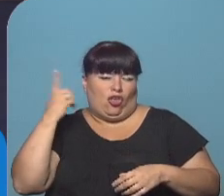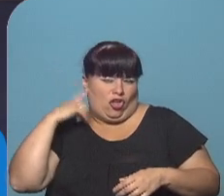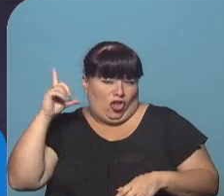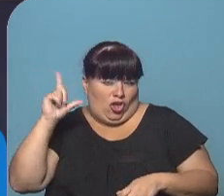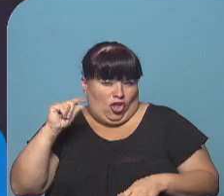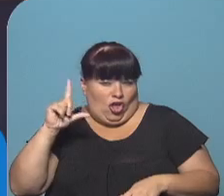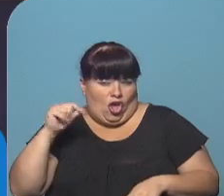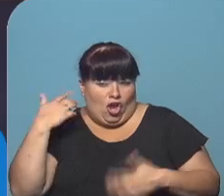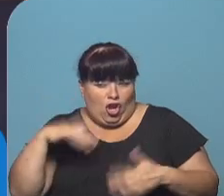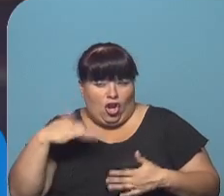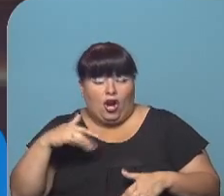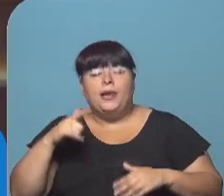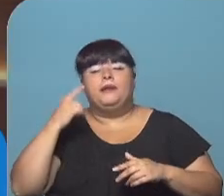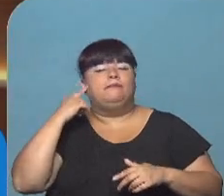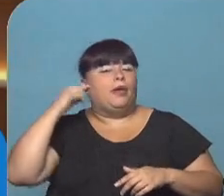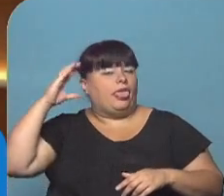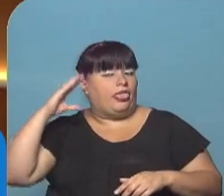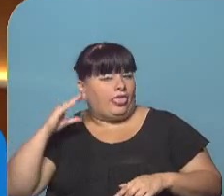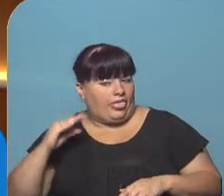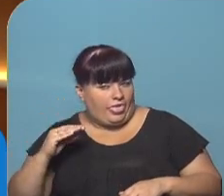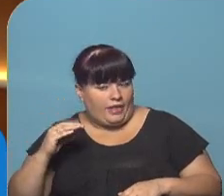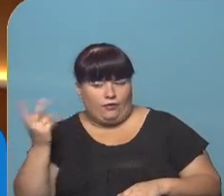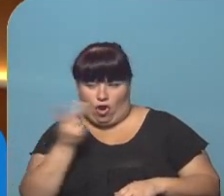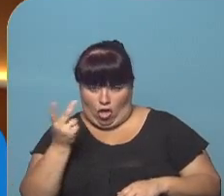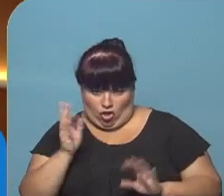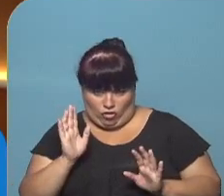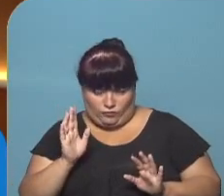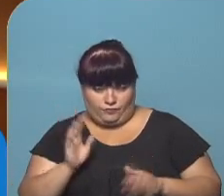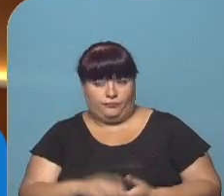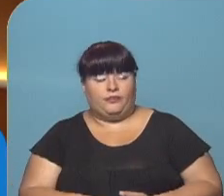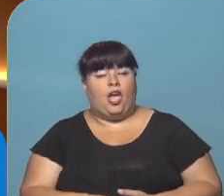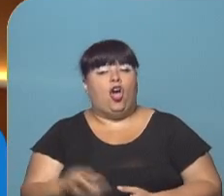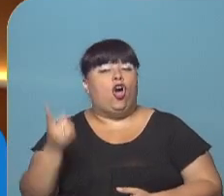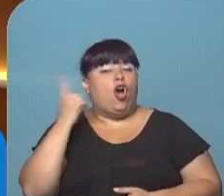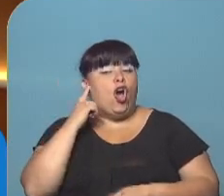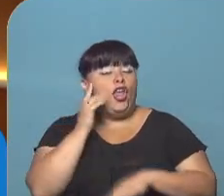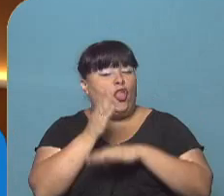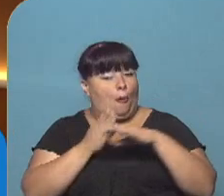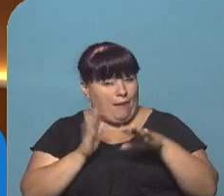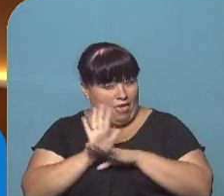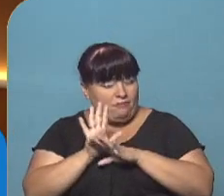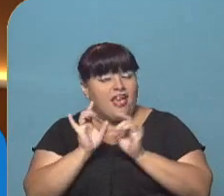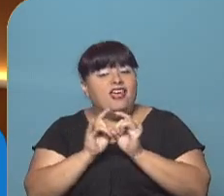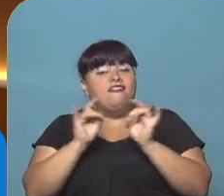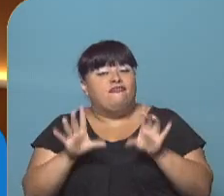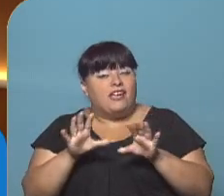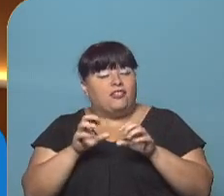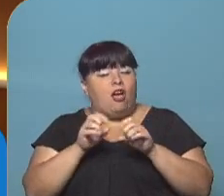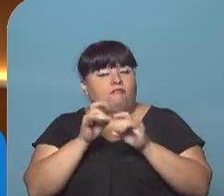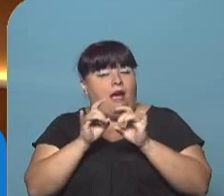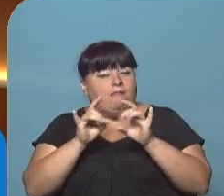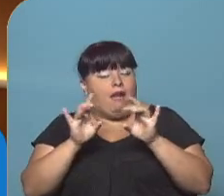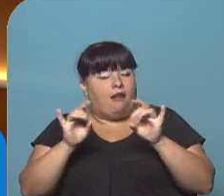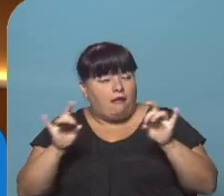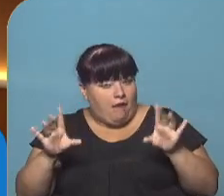dolor y la disminución de la audición. En el oído medio, cuando la infección comienza a